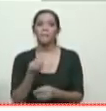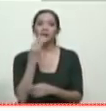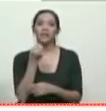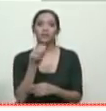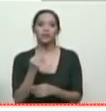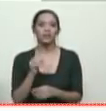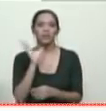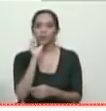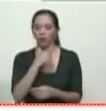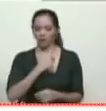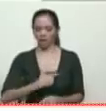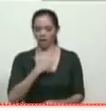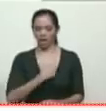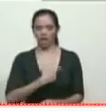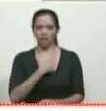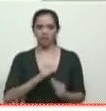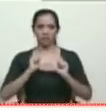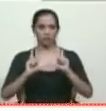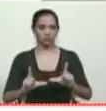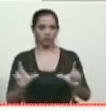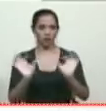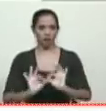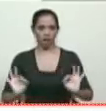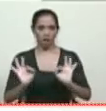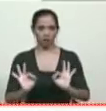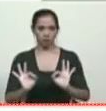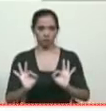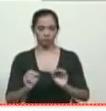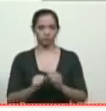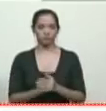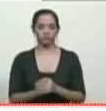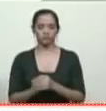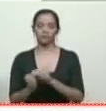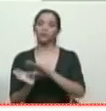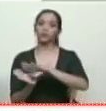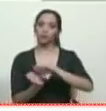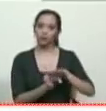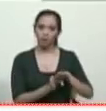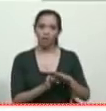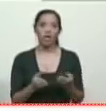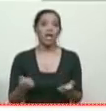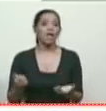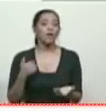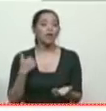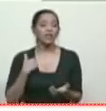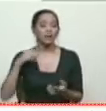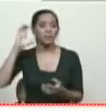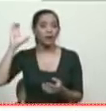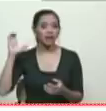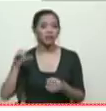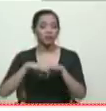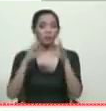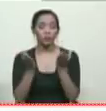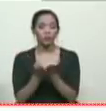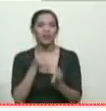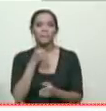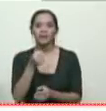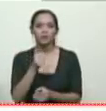sin acreditación. Como en cualquier país del mundo, las periodistas no